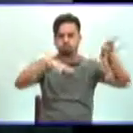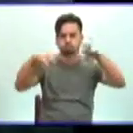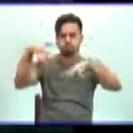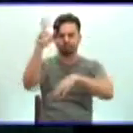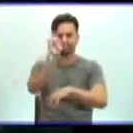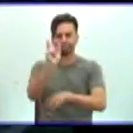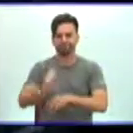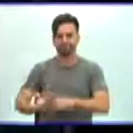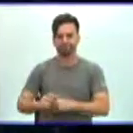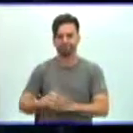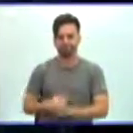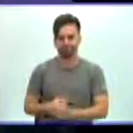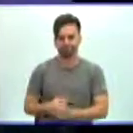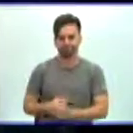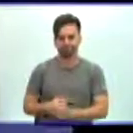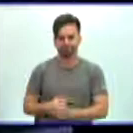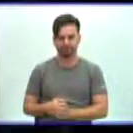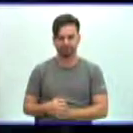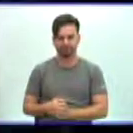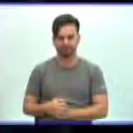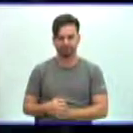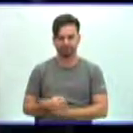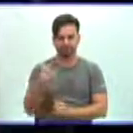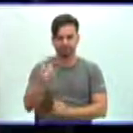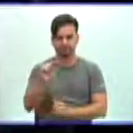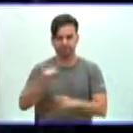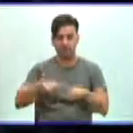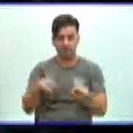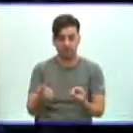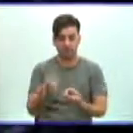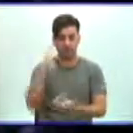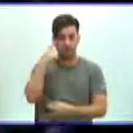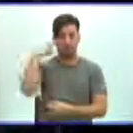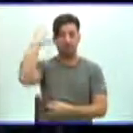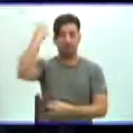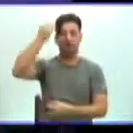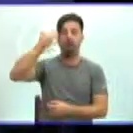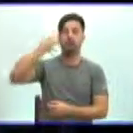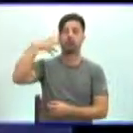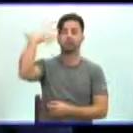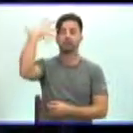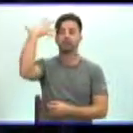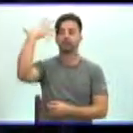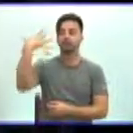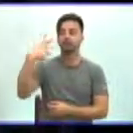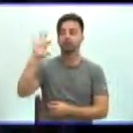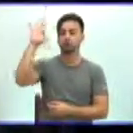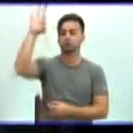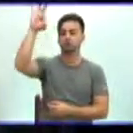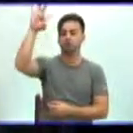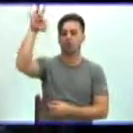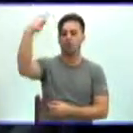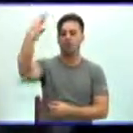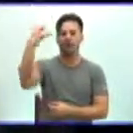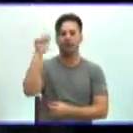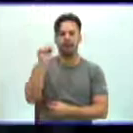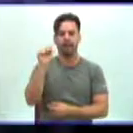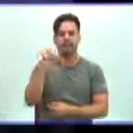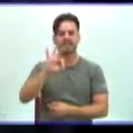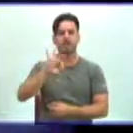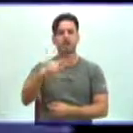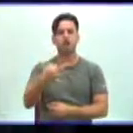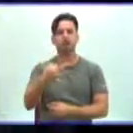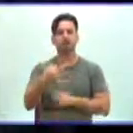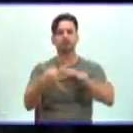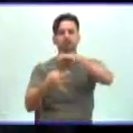¿Suena imposible? Nada más piensa en el sol. Lanza energía electromagnética en todas direcciones y en